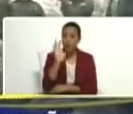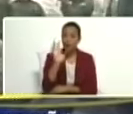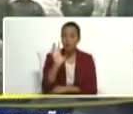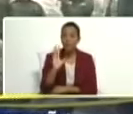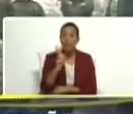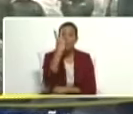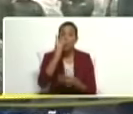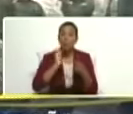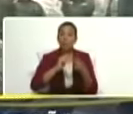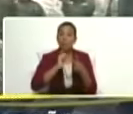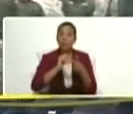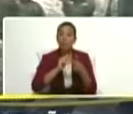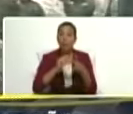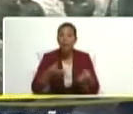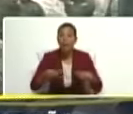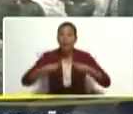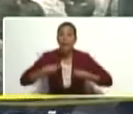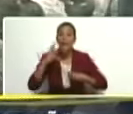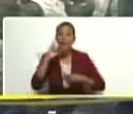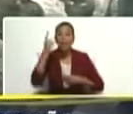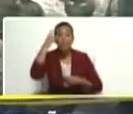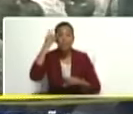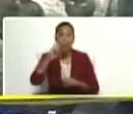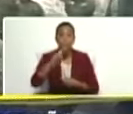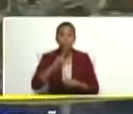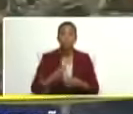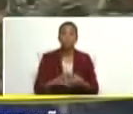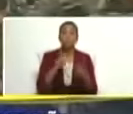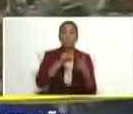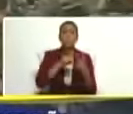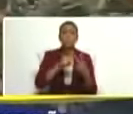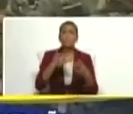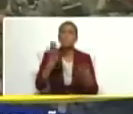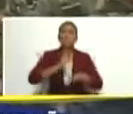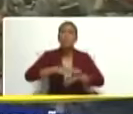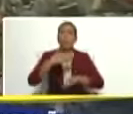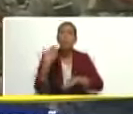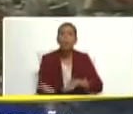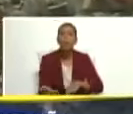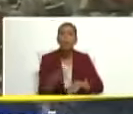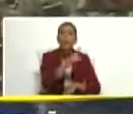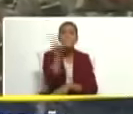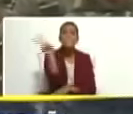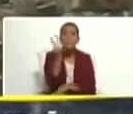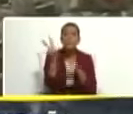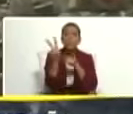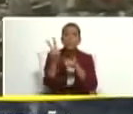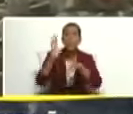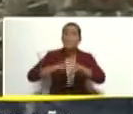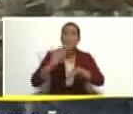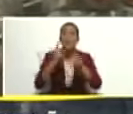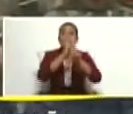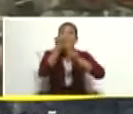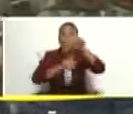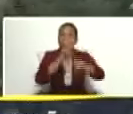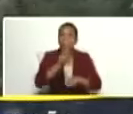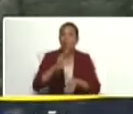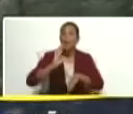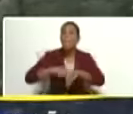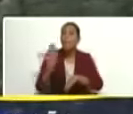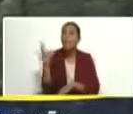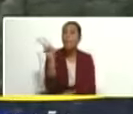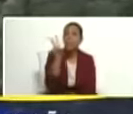Segunda tarea, ¿por qué Venezuela tiene